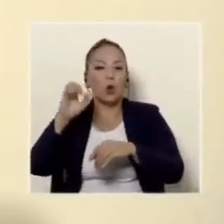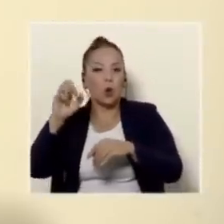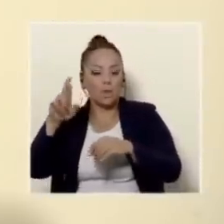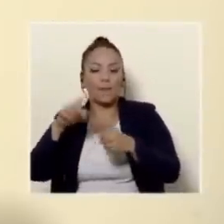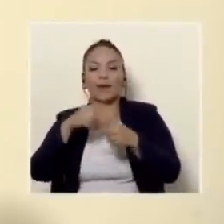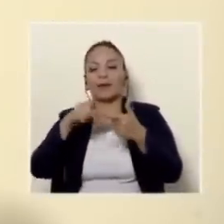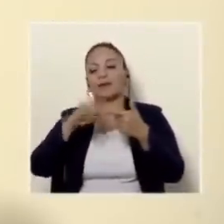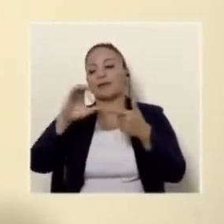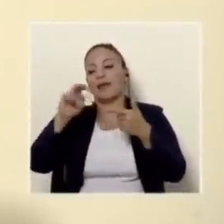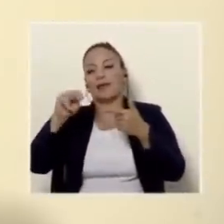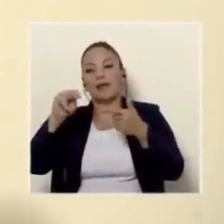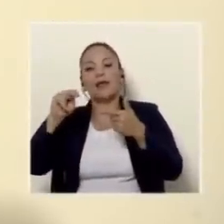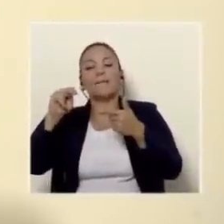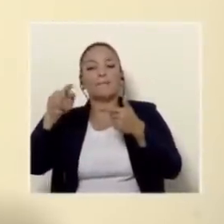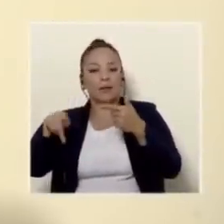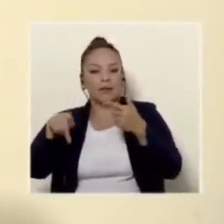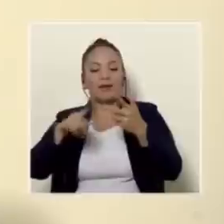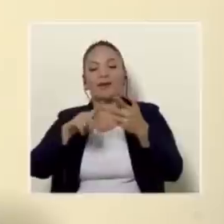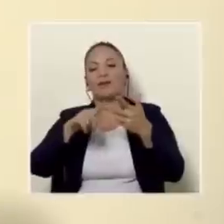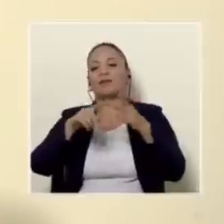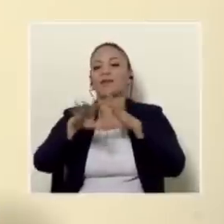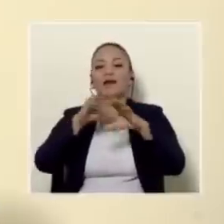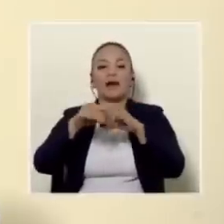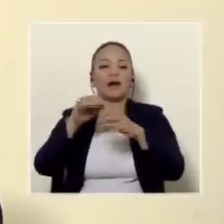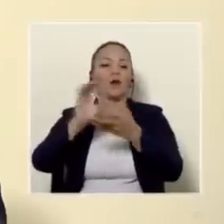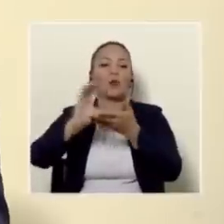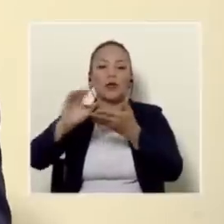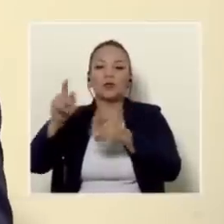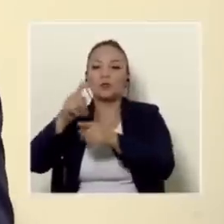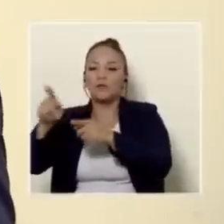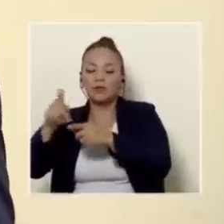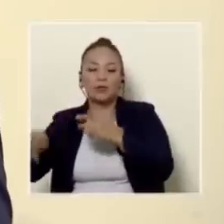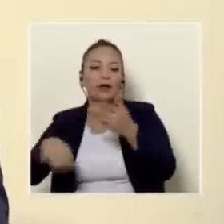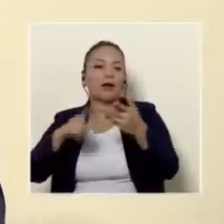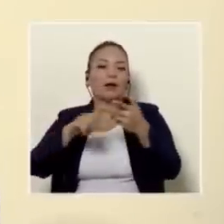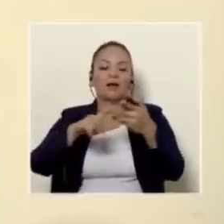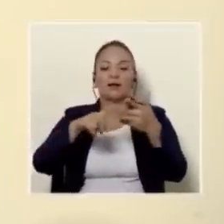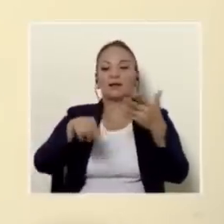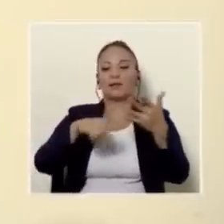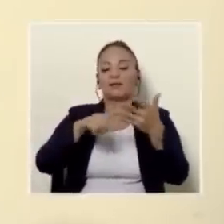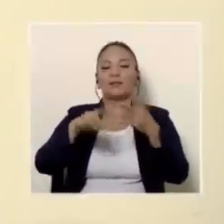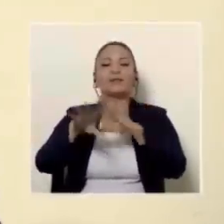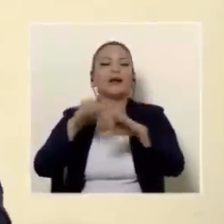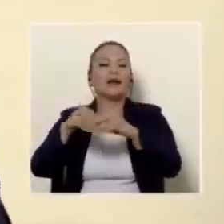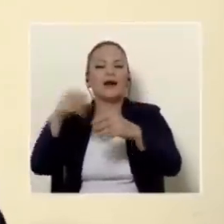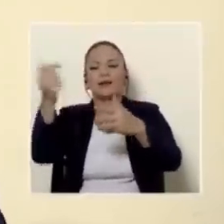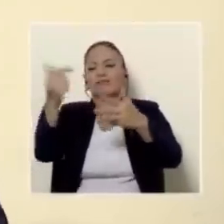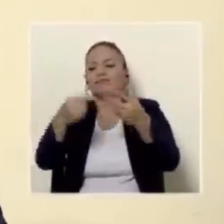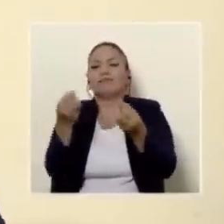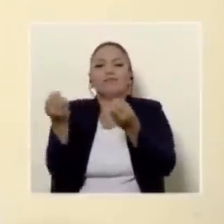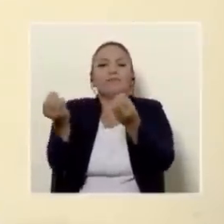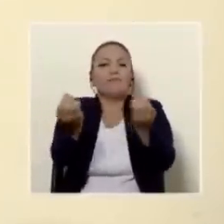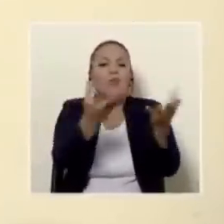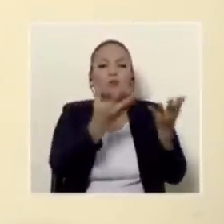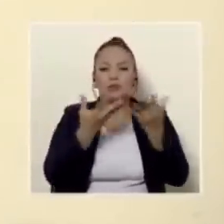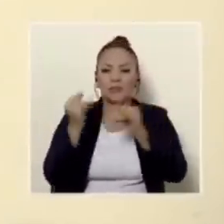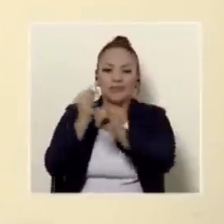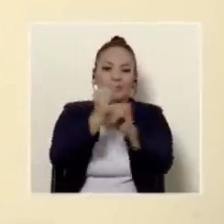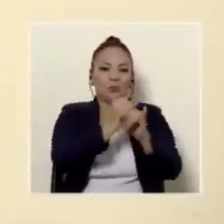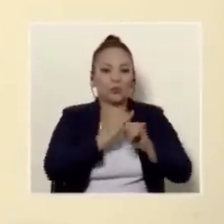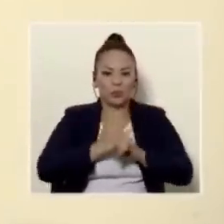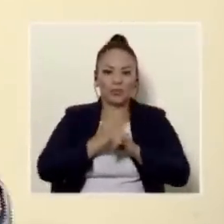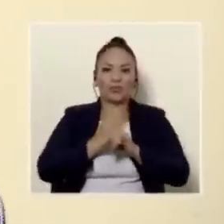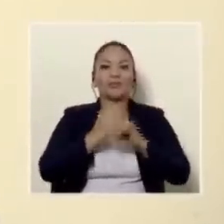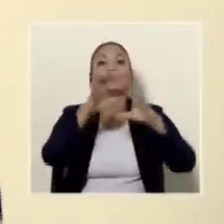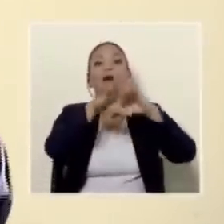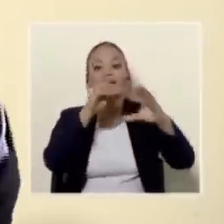al CNP, sacar a los colegios profesionales, sacar a un montón de